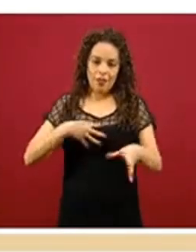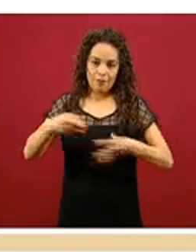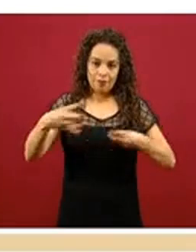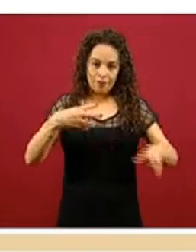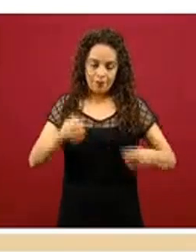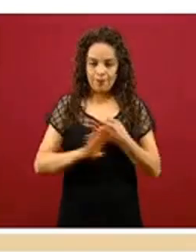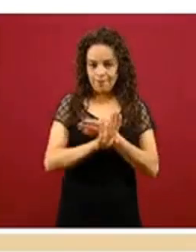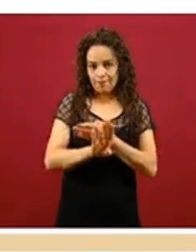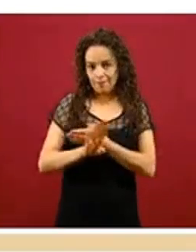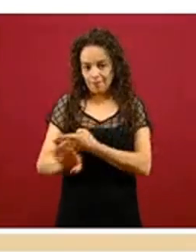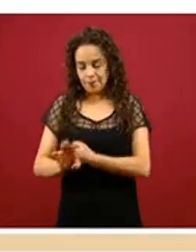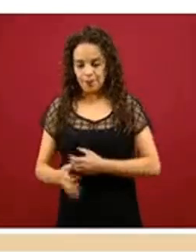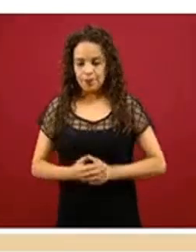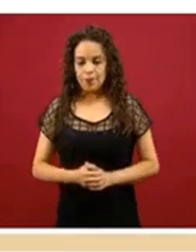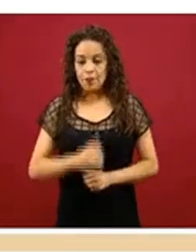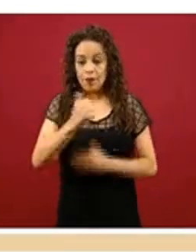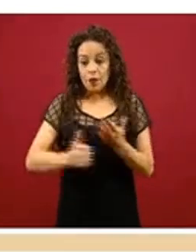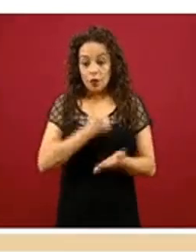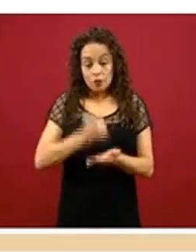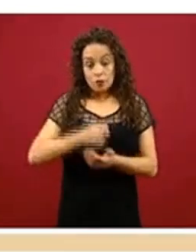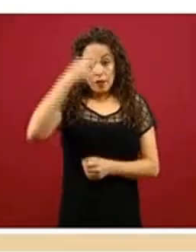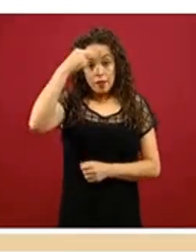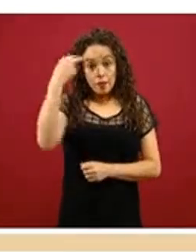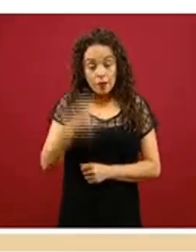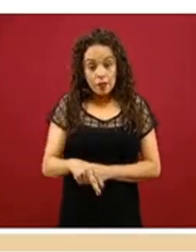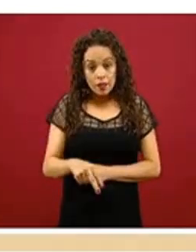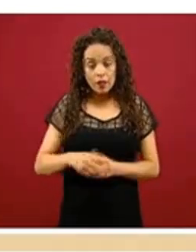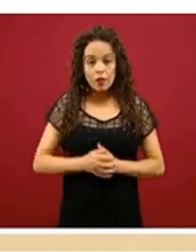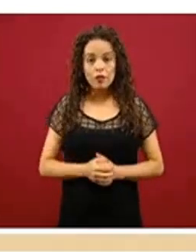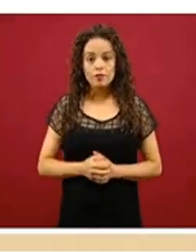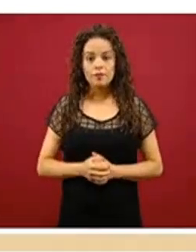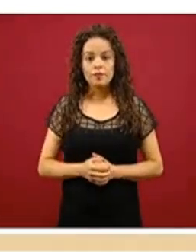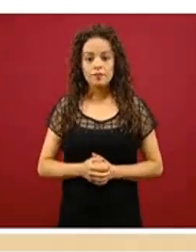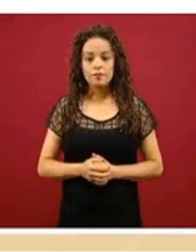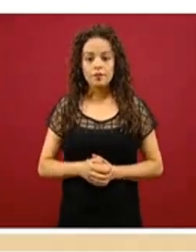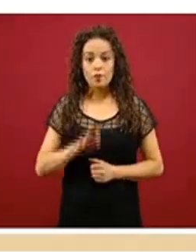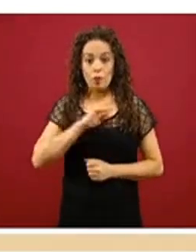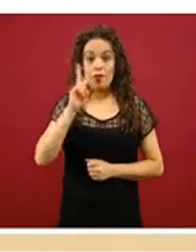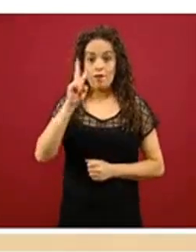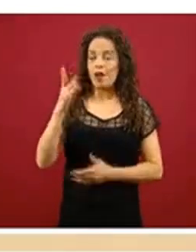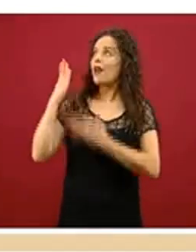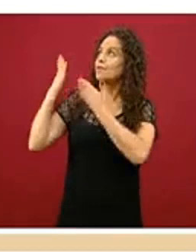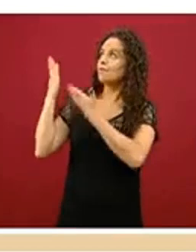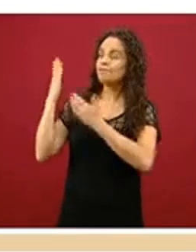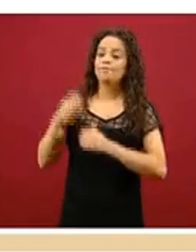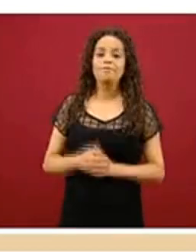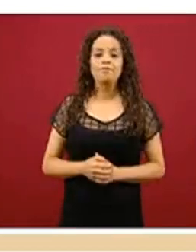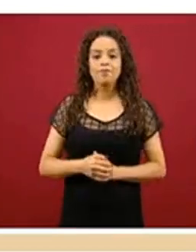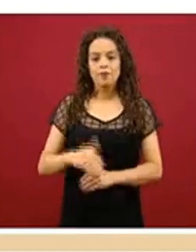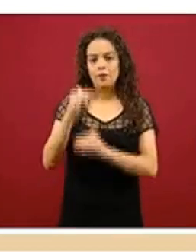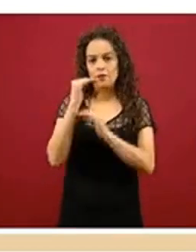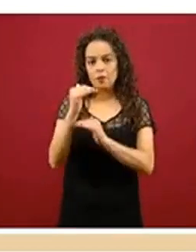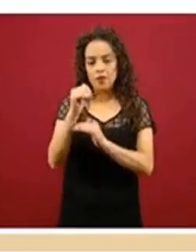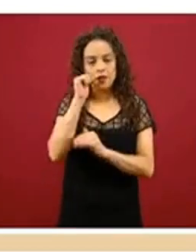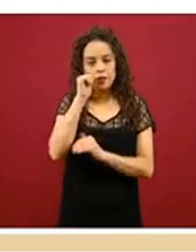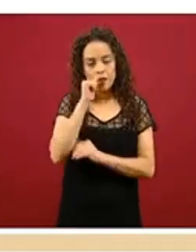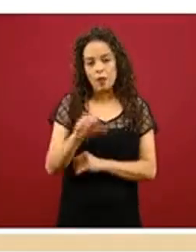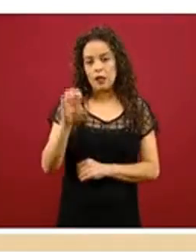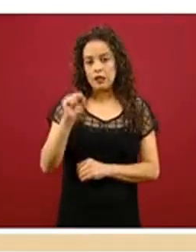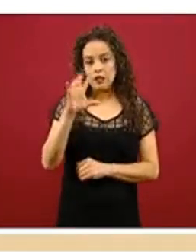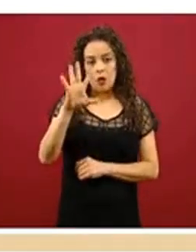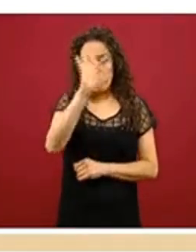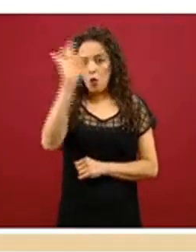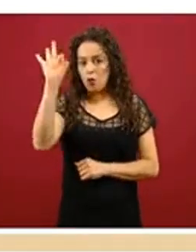La Ciudad de México se ha mantenido siempre en el límite del 65%, no